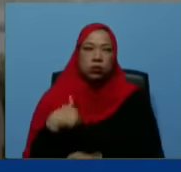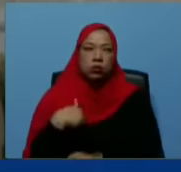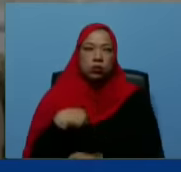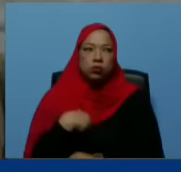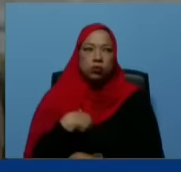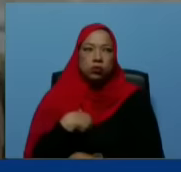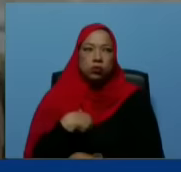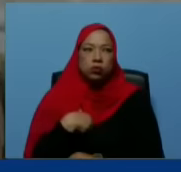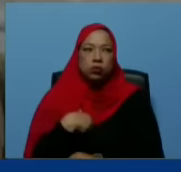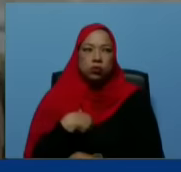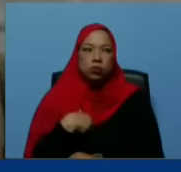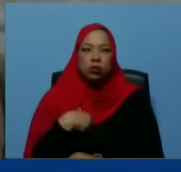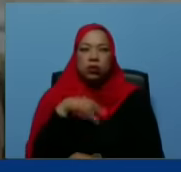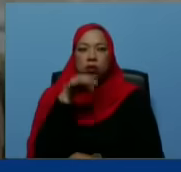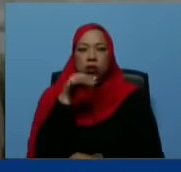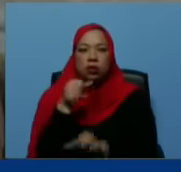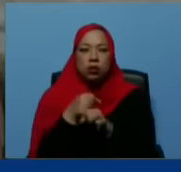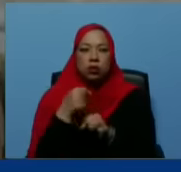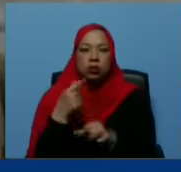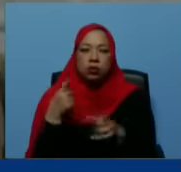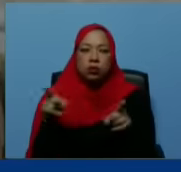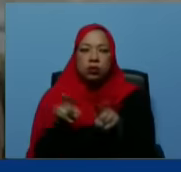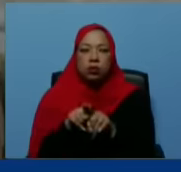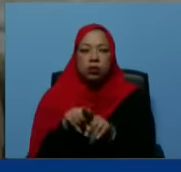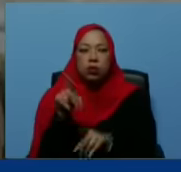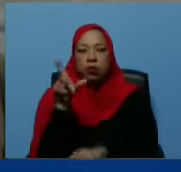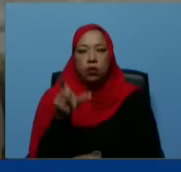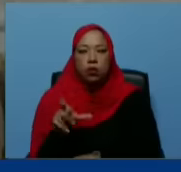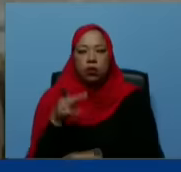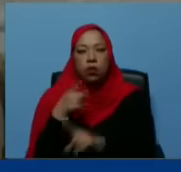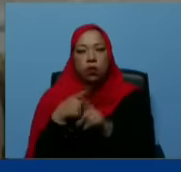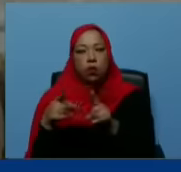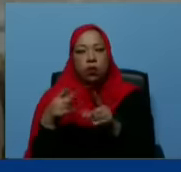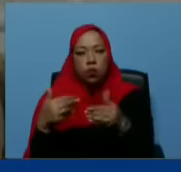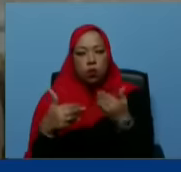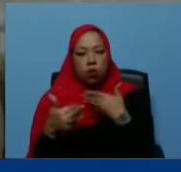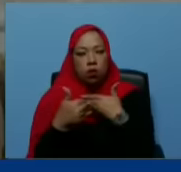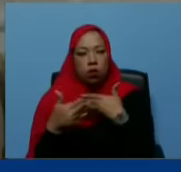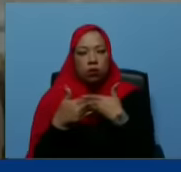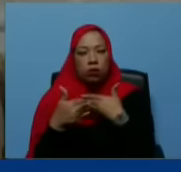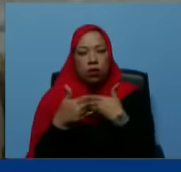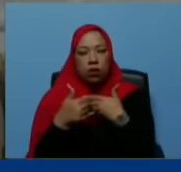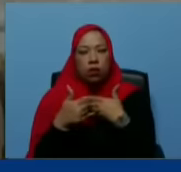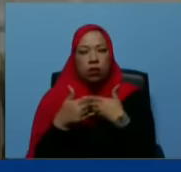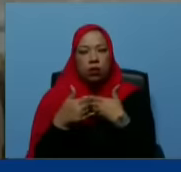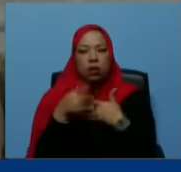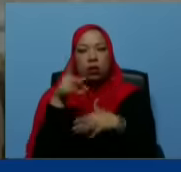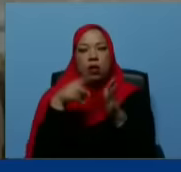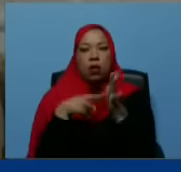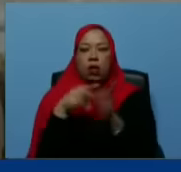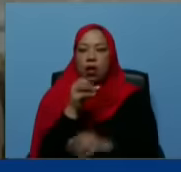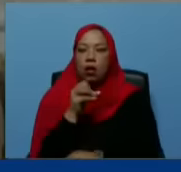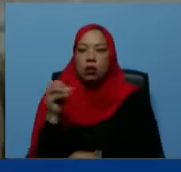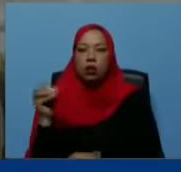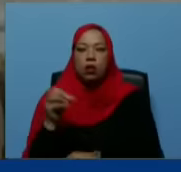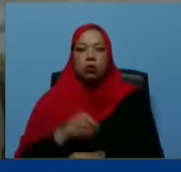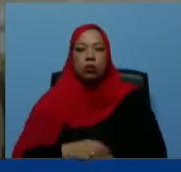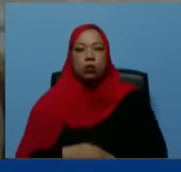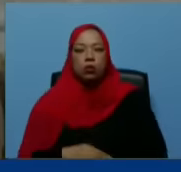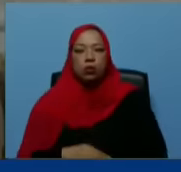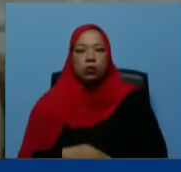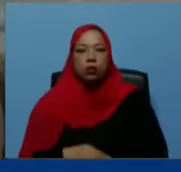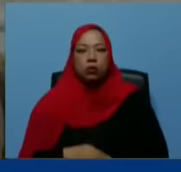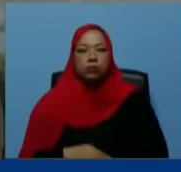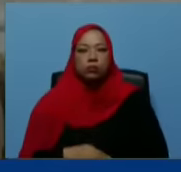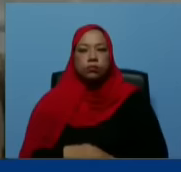a cuentas diversas. Entonces son ataques por cientos de miles